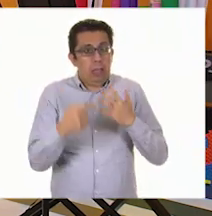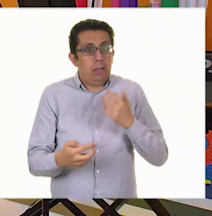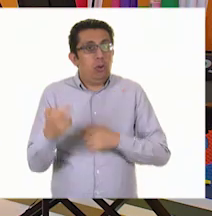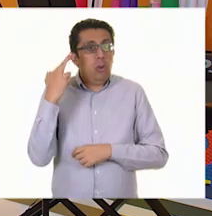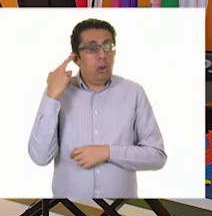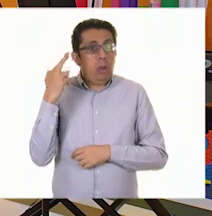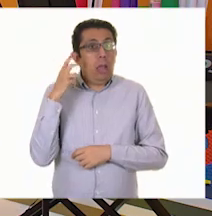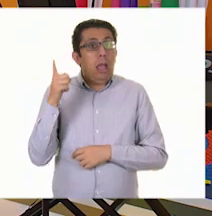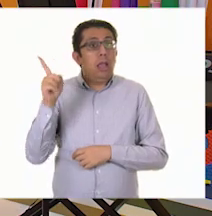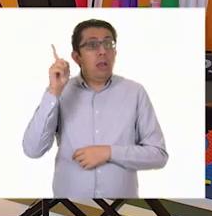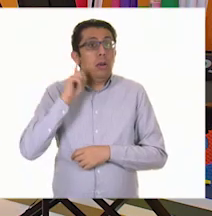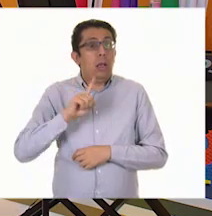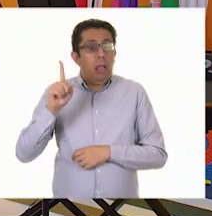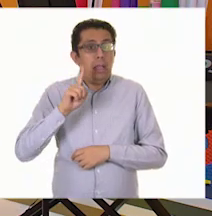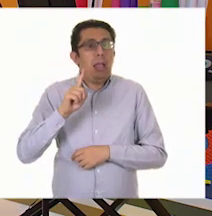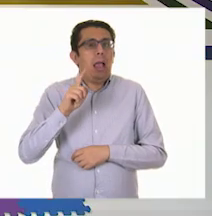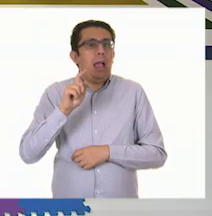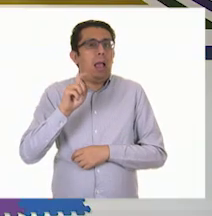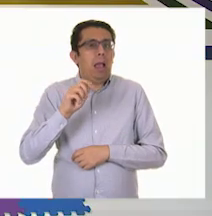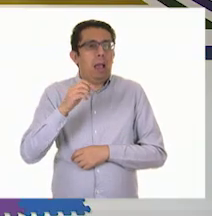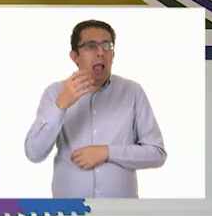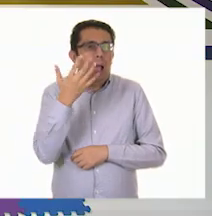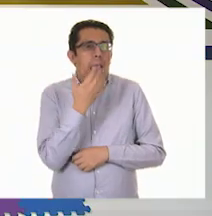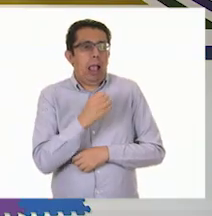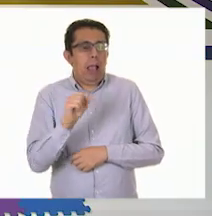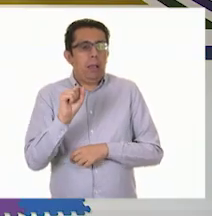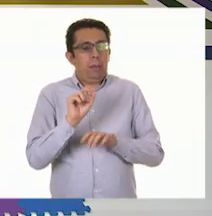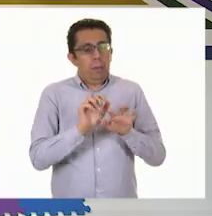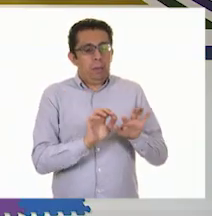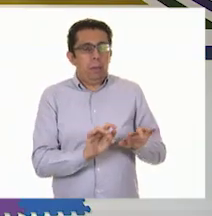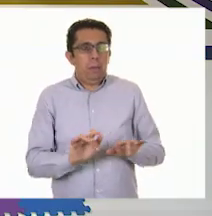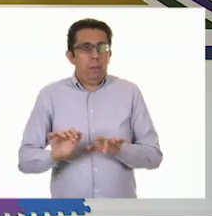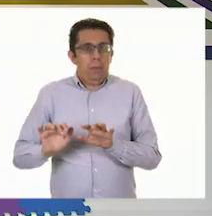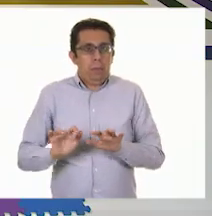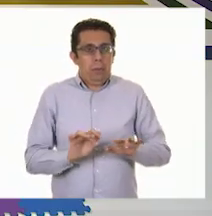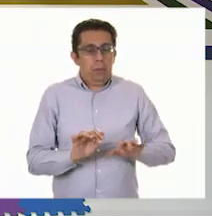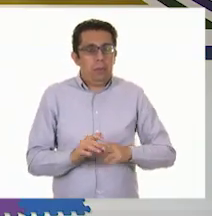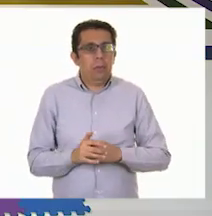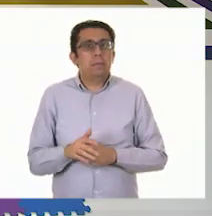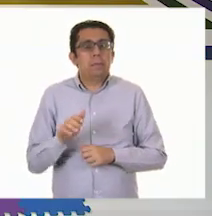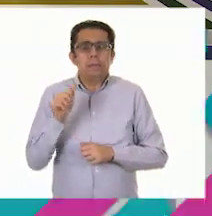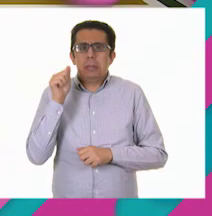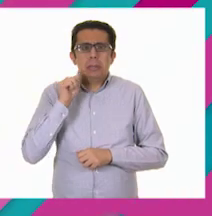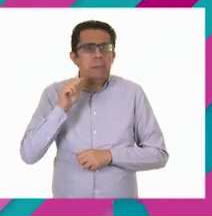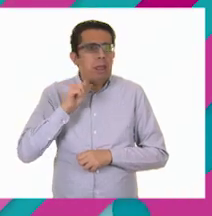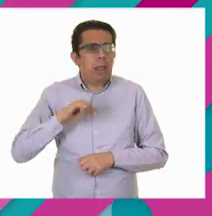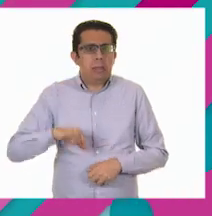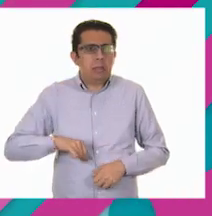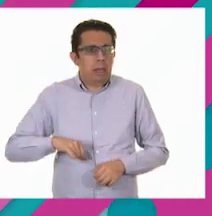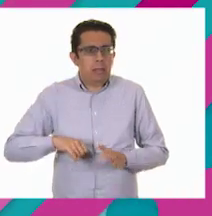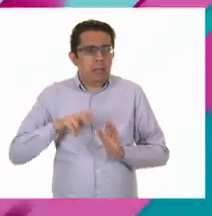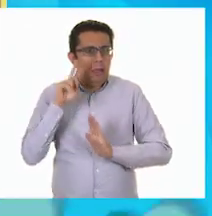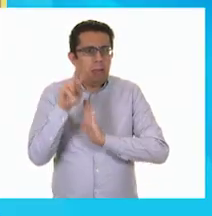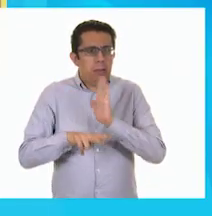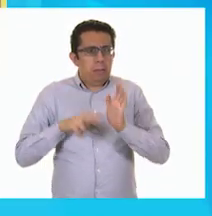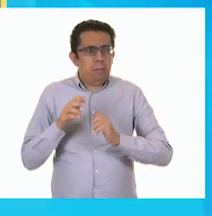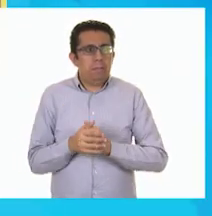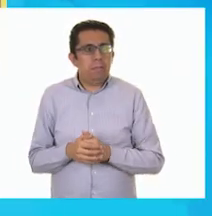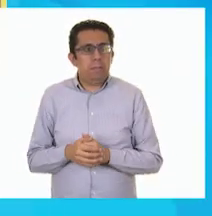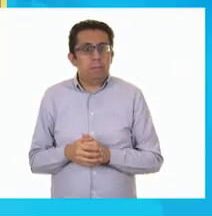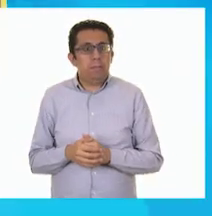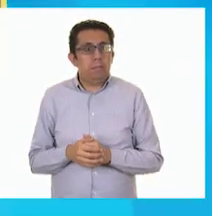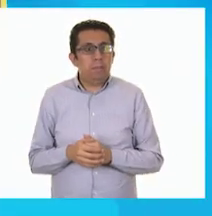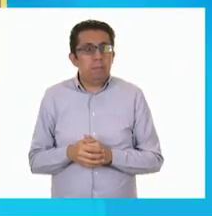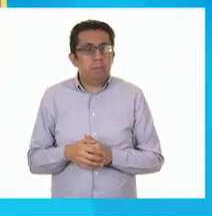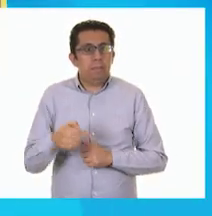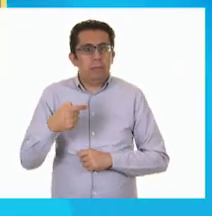es especialista, es pianista. ¿Vamos? Vamos a verla. Siempre son muy interesantes las cápsulas que nos presentan. Vamos a ver.